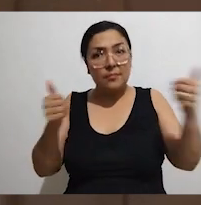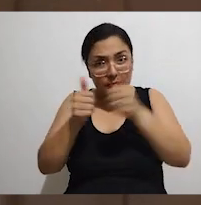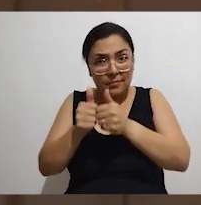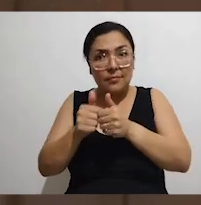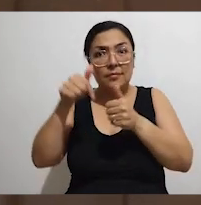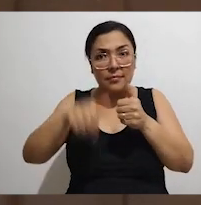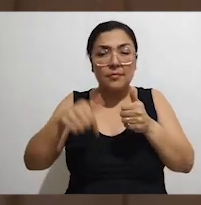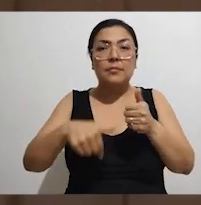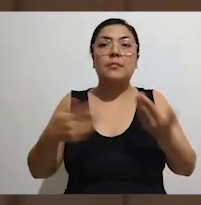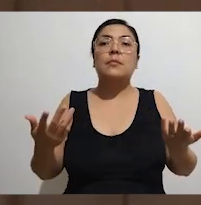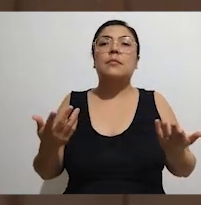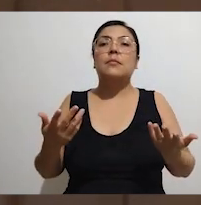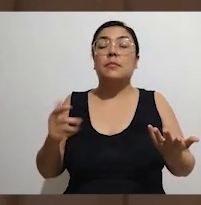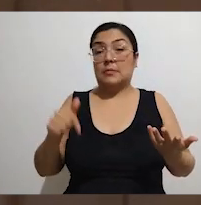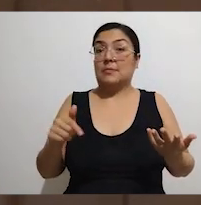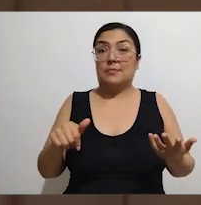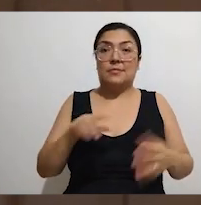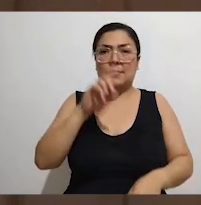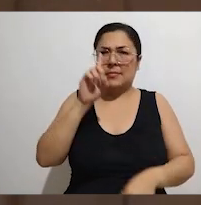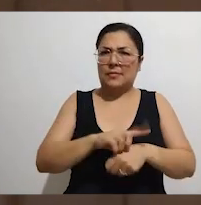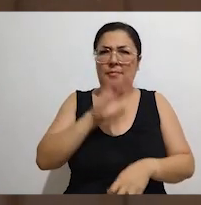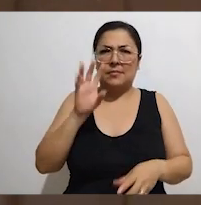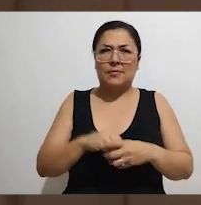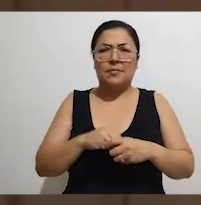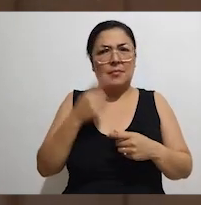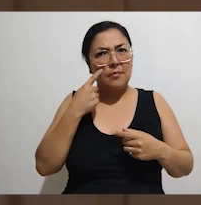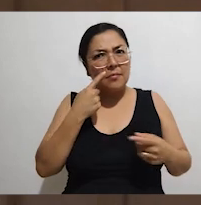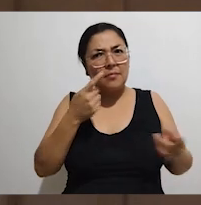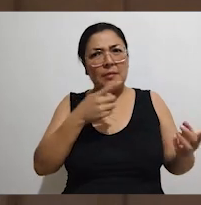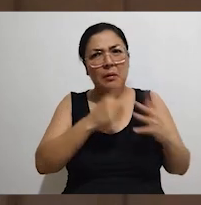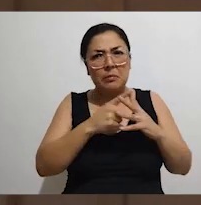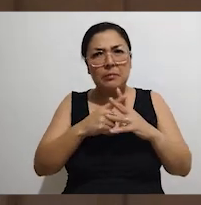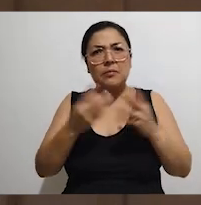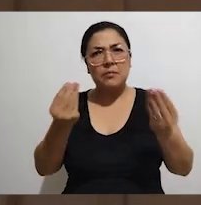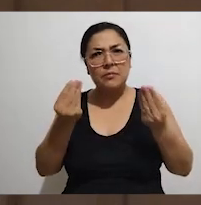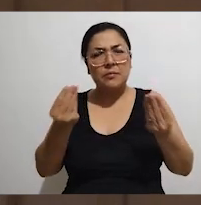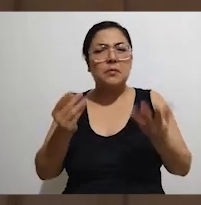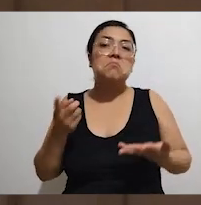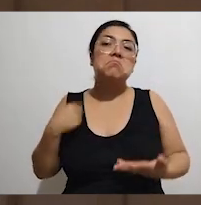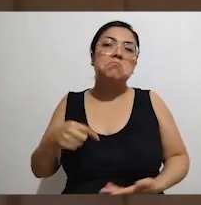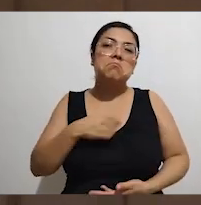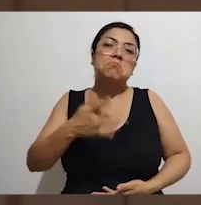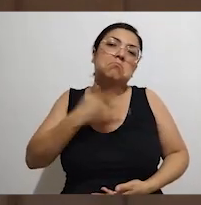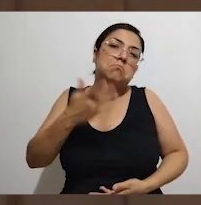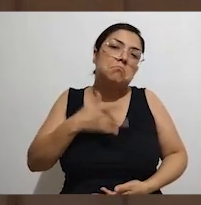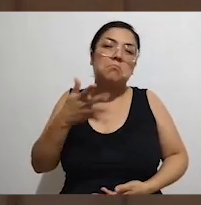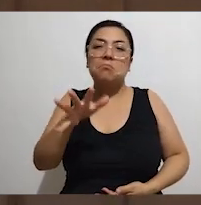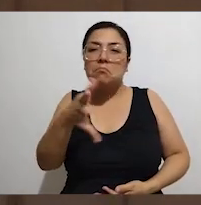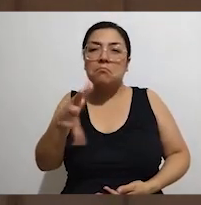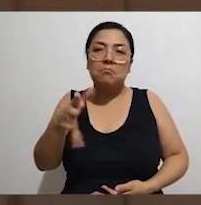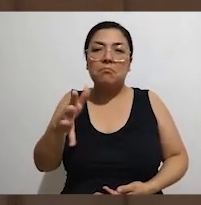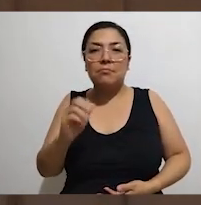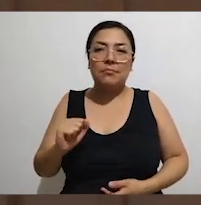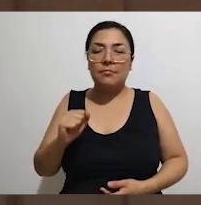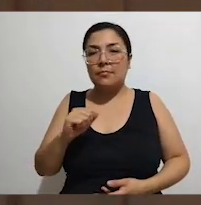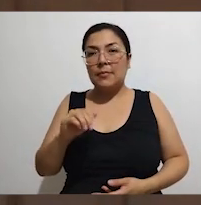Al final del día tuvimos bastantes, ya teníamos al principio la expectativa porque además